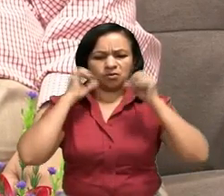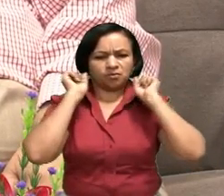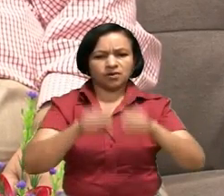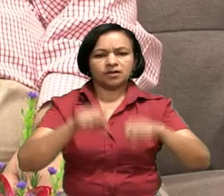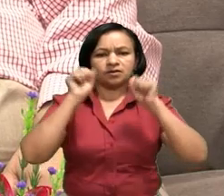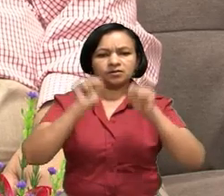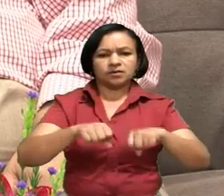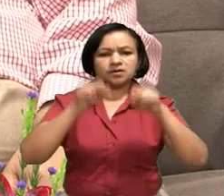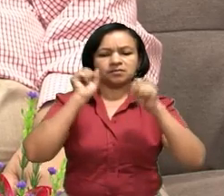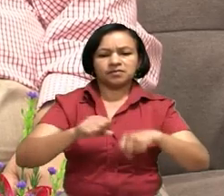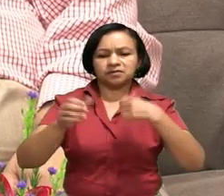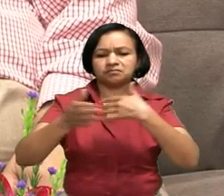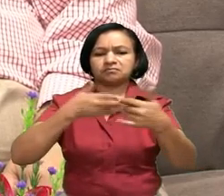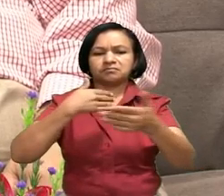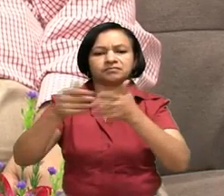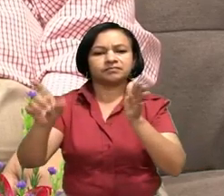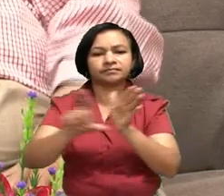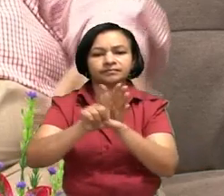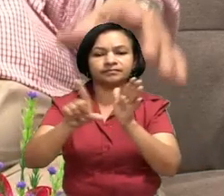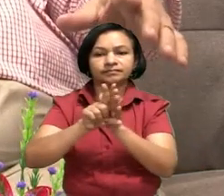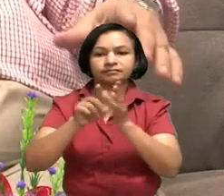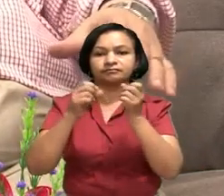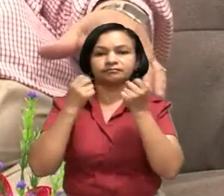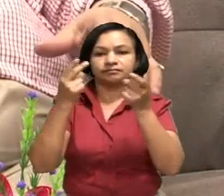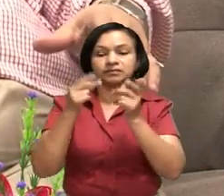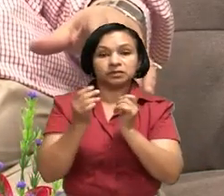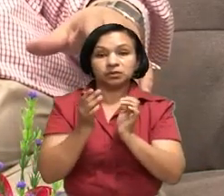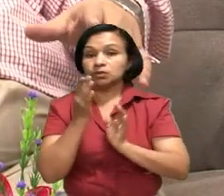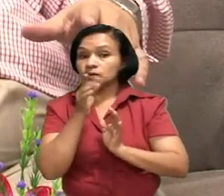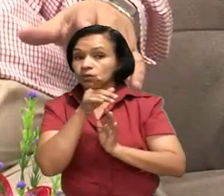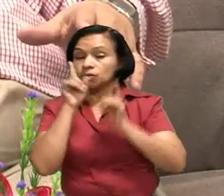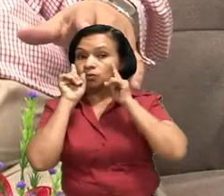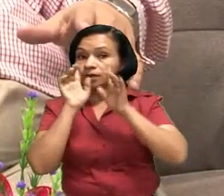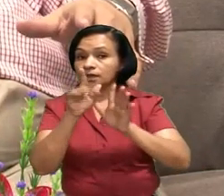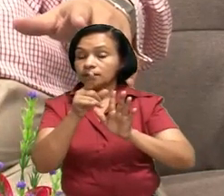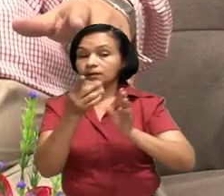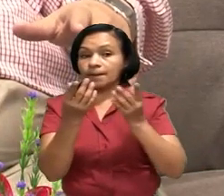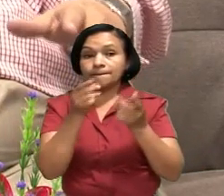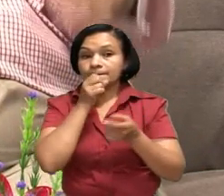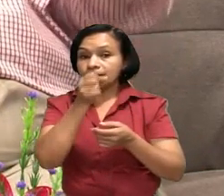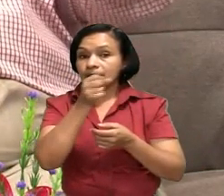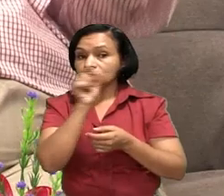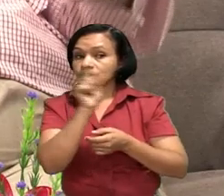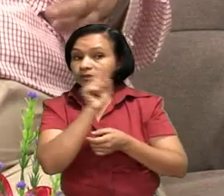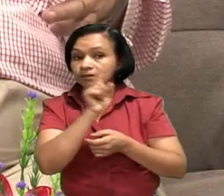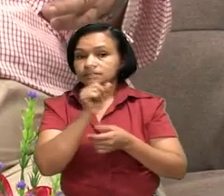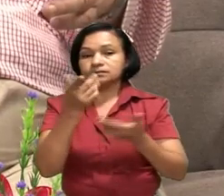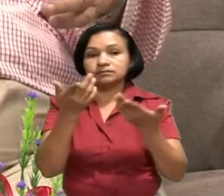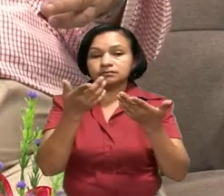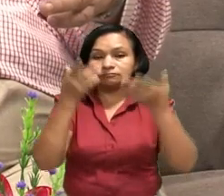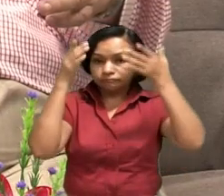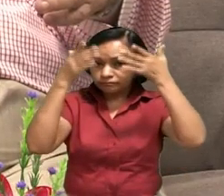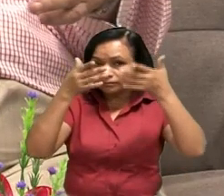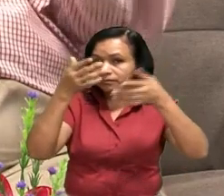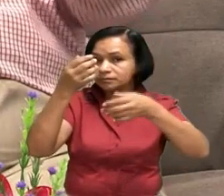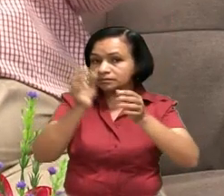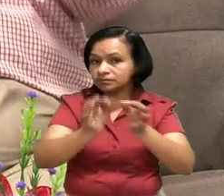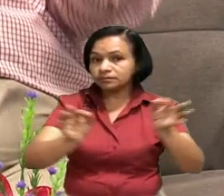y pasar por encima de las leyes porque hoy hoy hoy somos periodistas y que los arquitectos no tienen el mismo valor